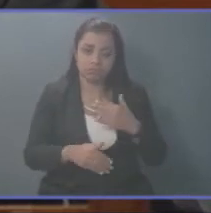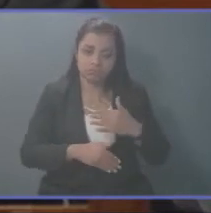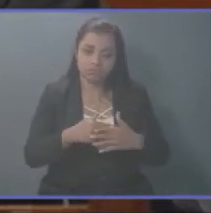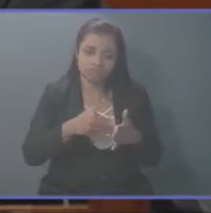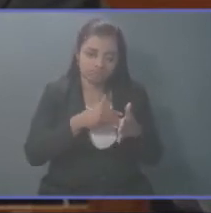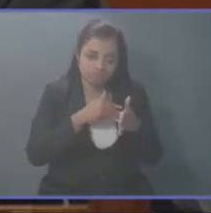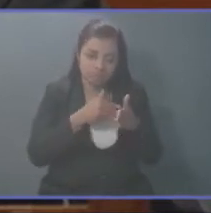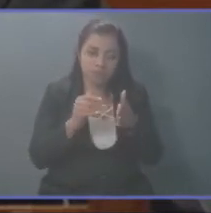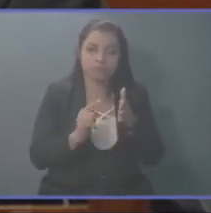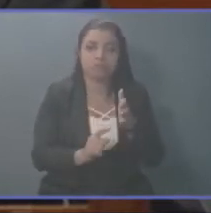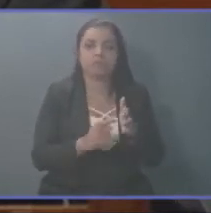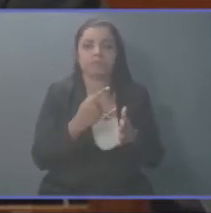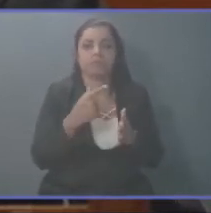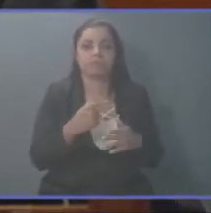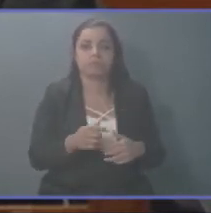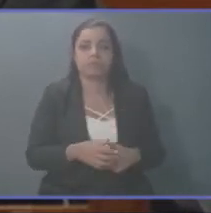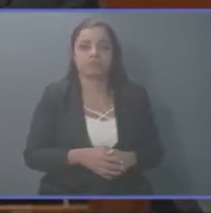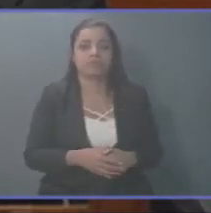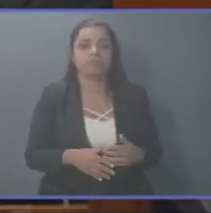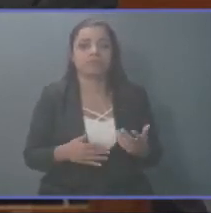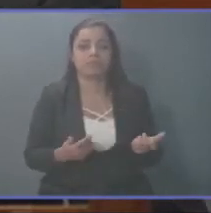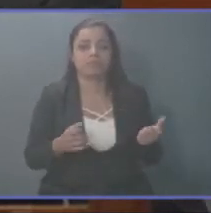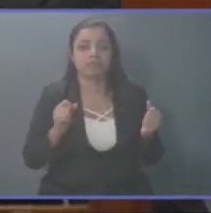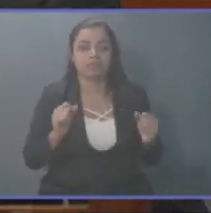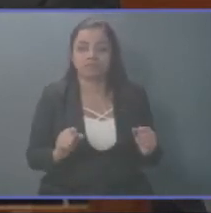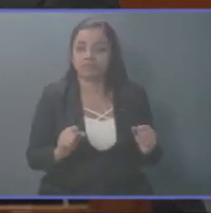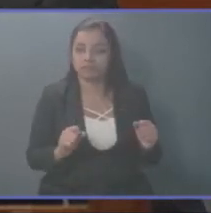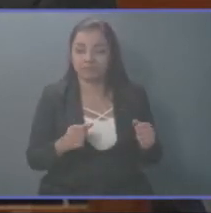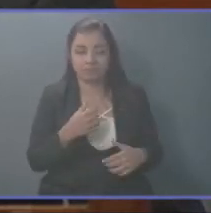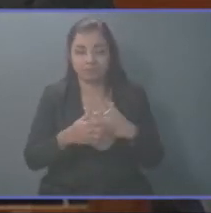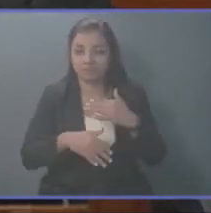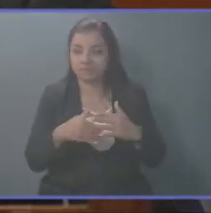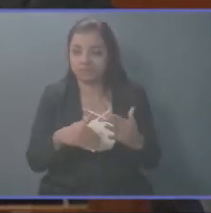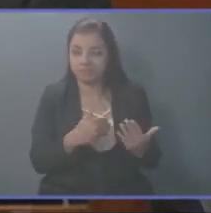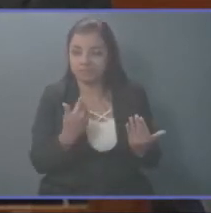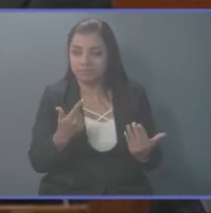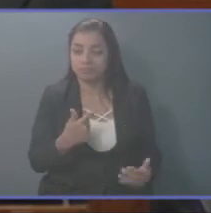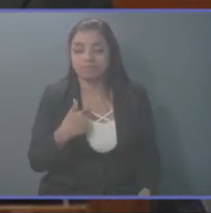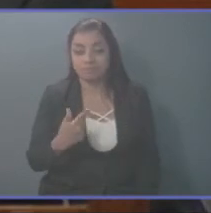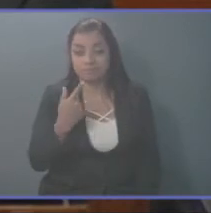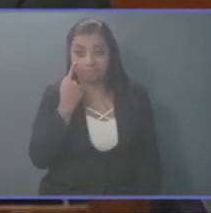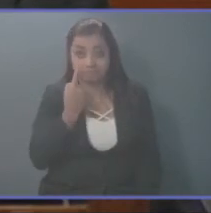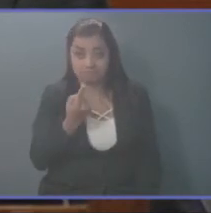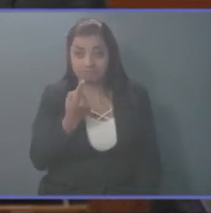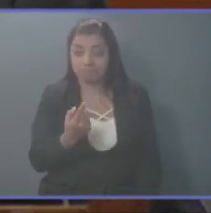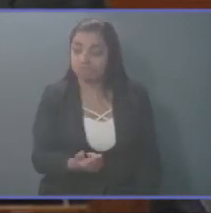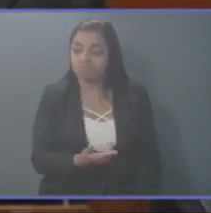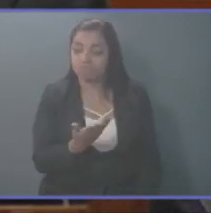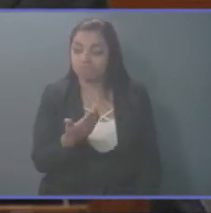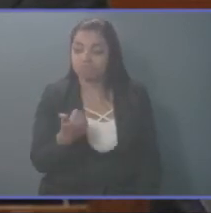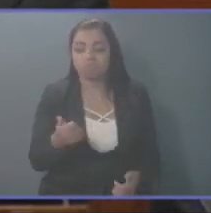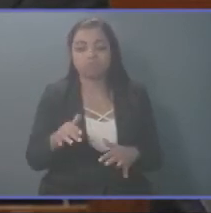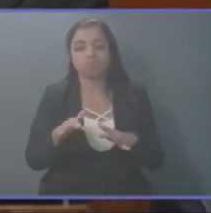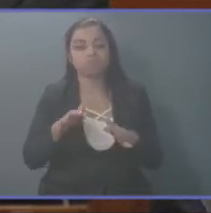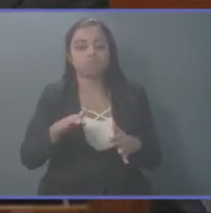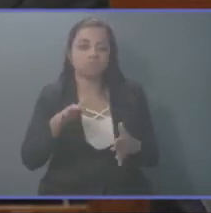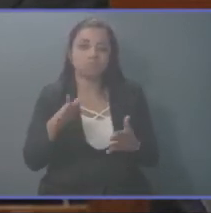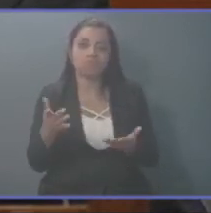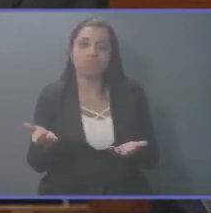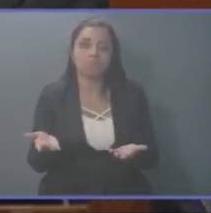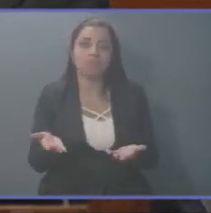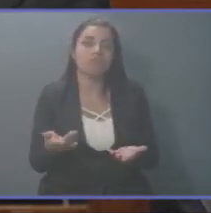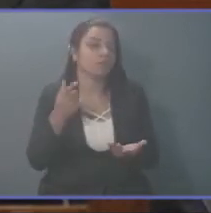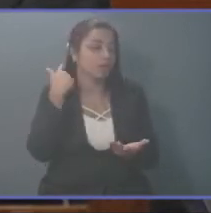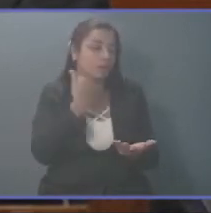precedente. Ojalá podamos sentar un precedente. Así es de que, muchas gracias por la